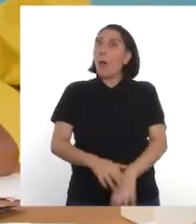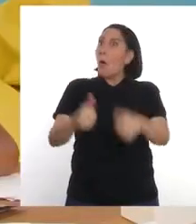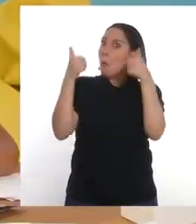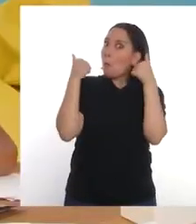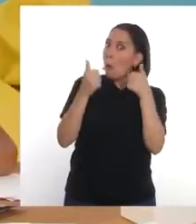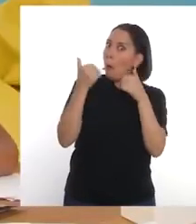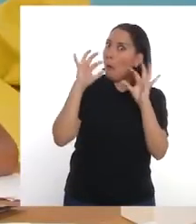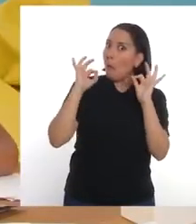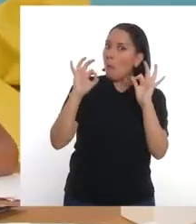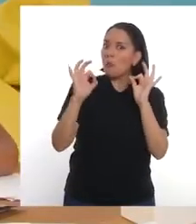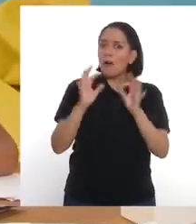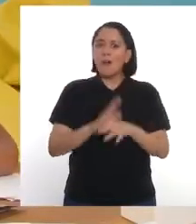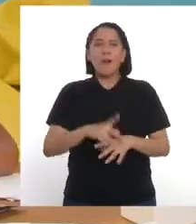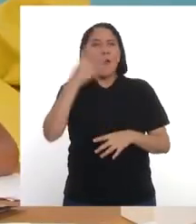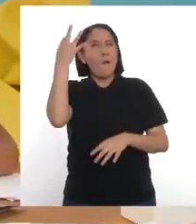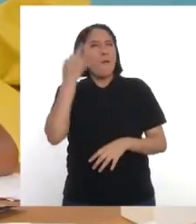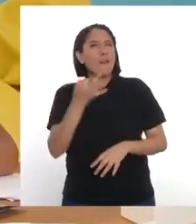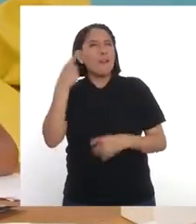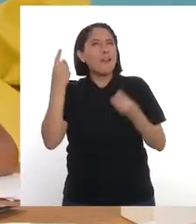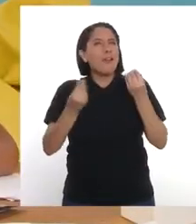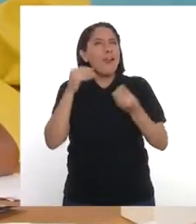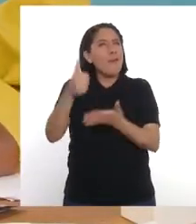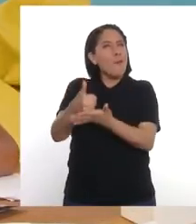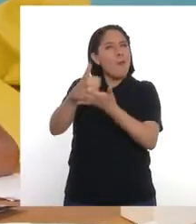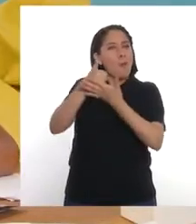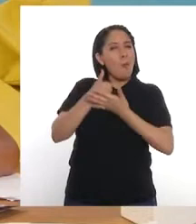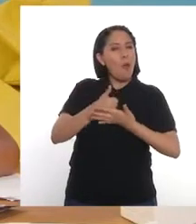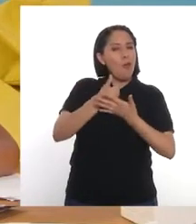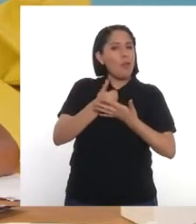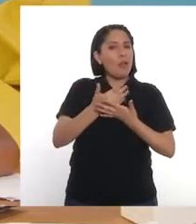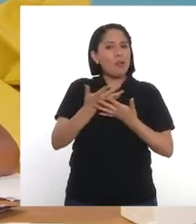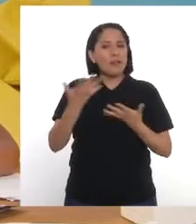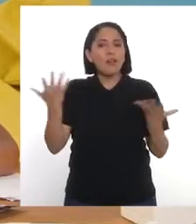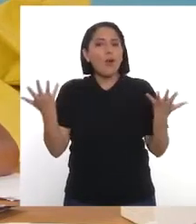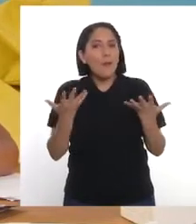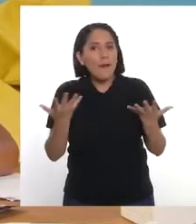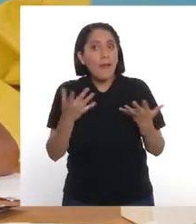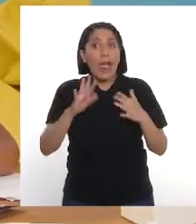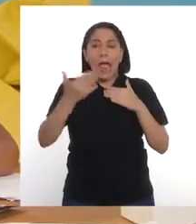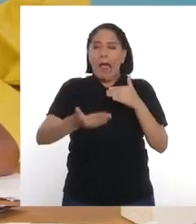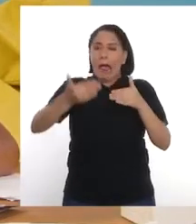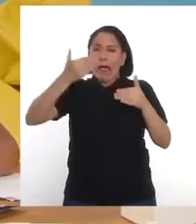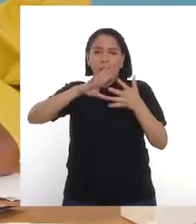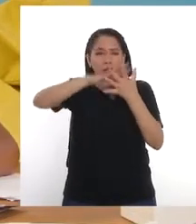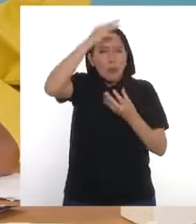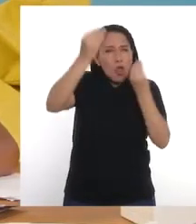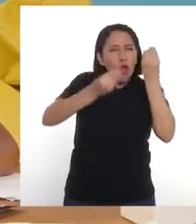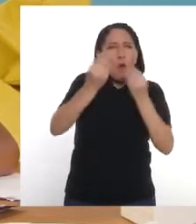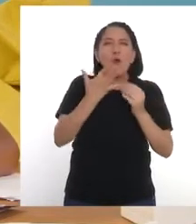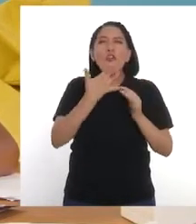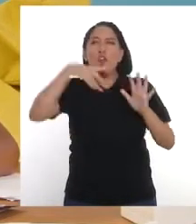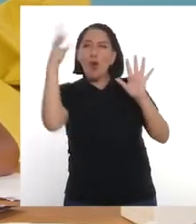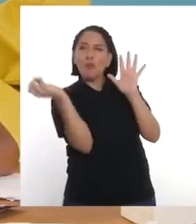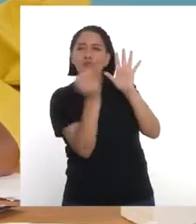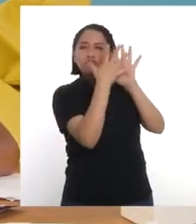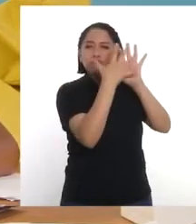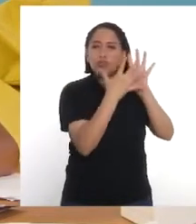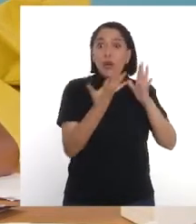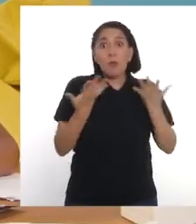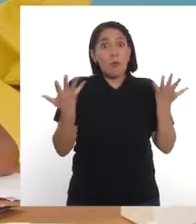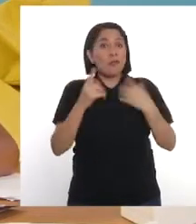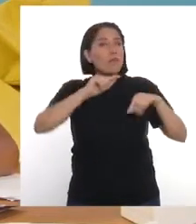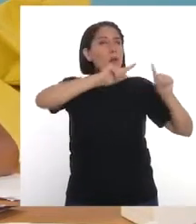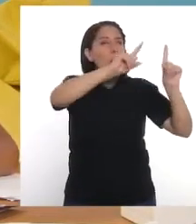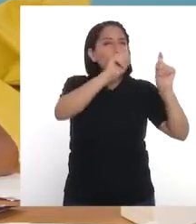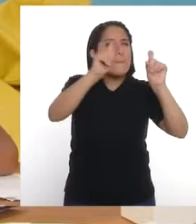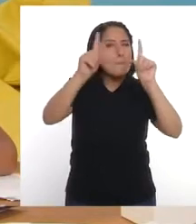¡Muy buena idea! Yo creo que hay algo que nos puede ayudar. ¿Cómo qué, Ray? Antes de aprender cómo se usa el color, ¿por qué no les